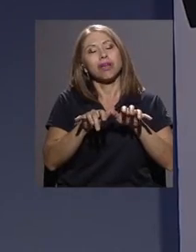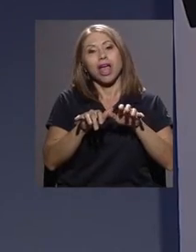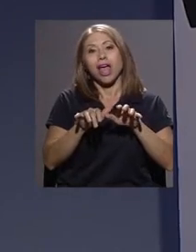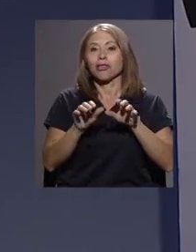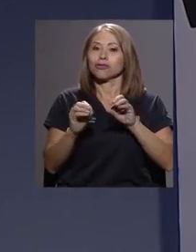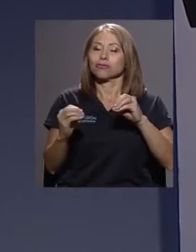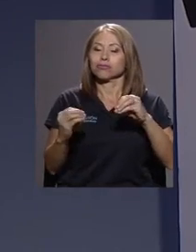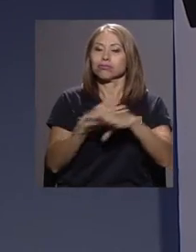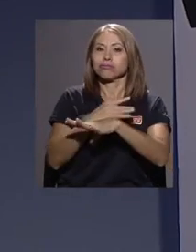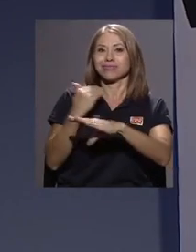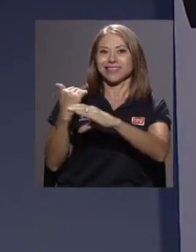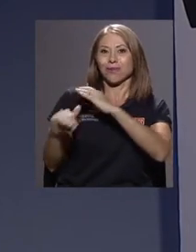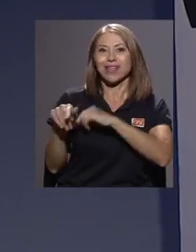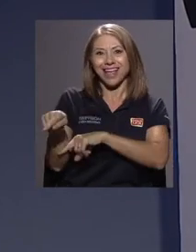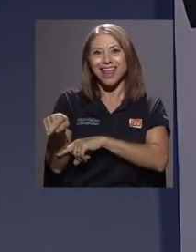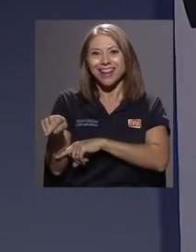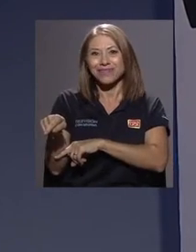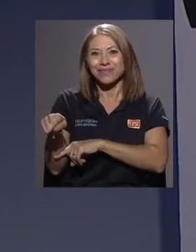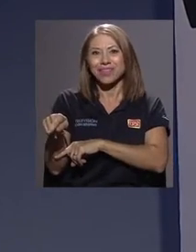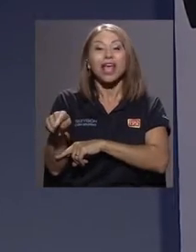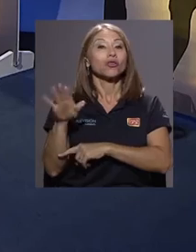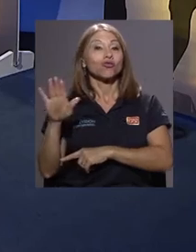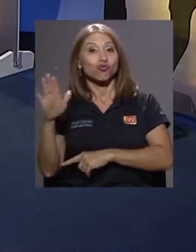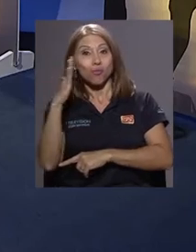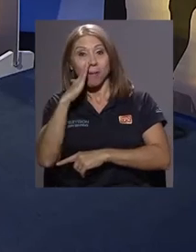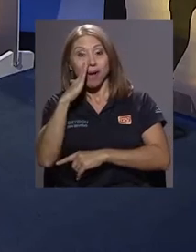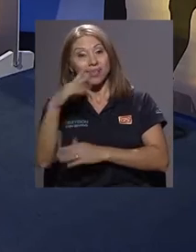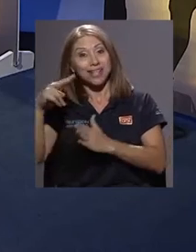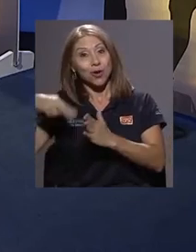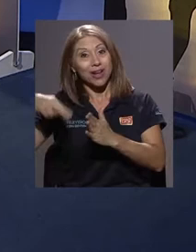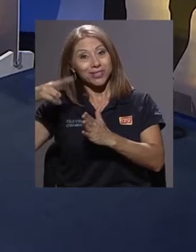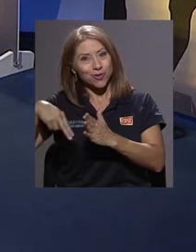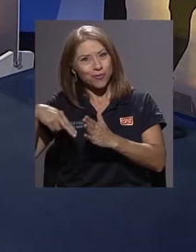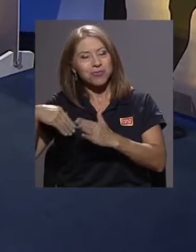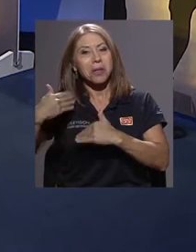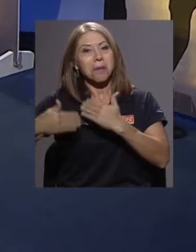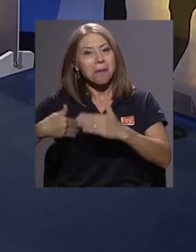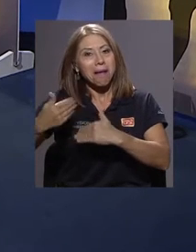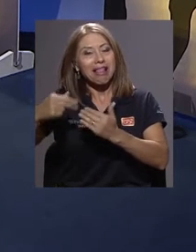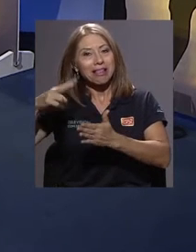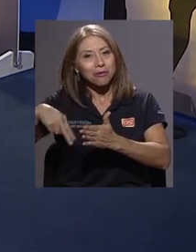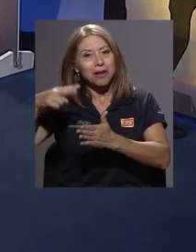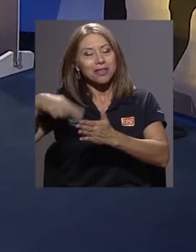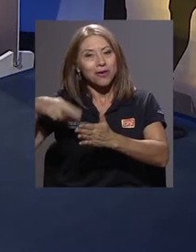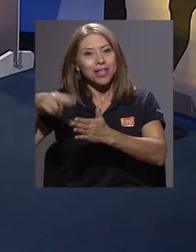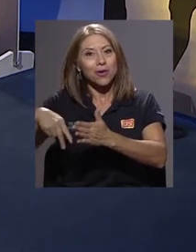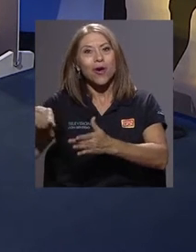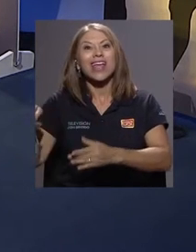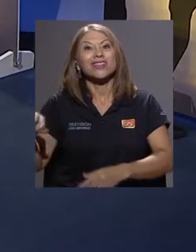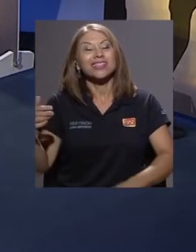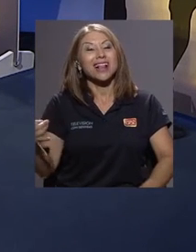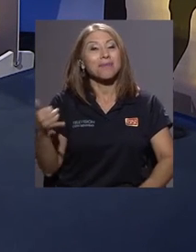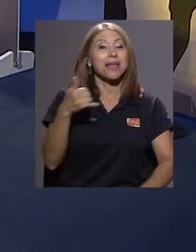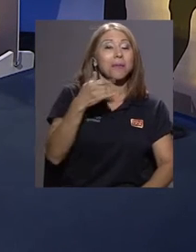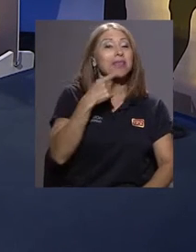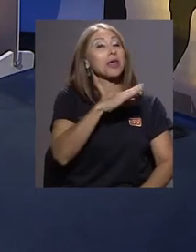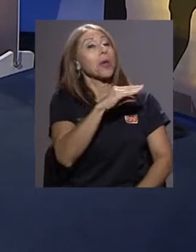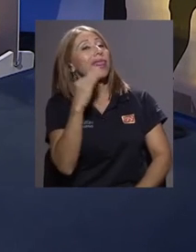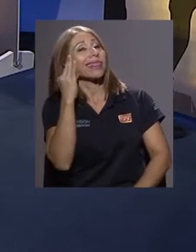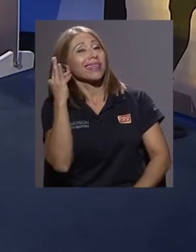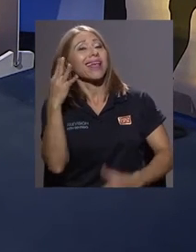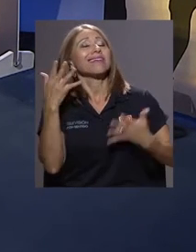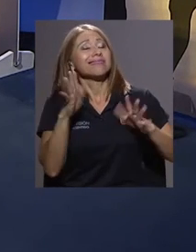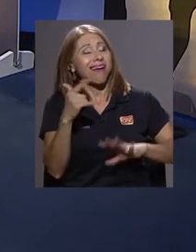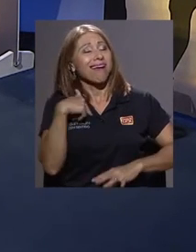correo electrónico si es tu mamá se lo leyó y se lo leyó varias veces y entonces él me llamó mi gotita llames el cuento